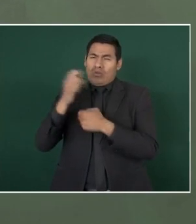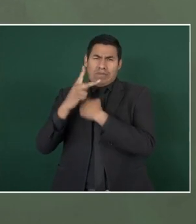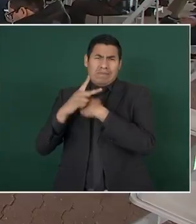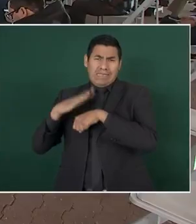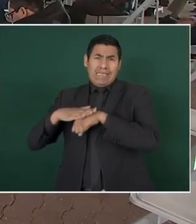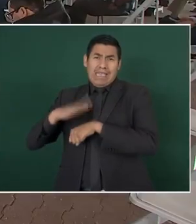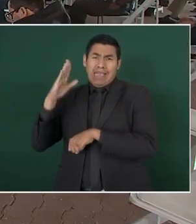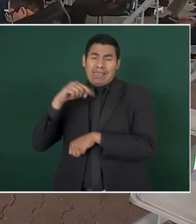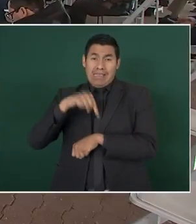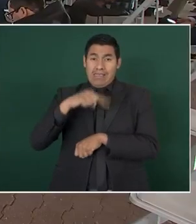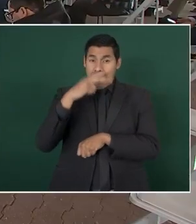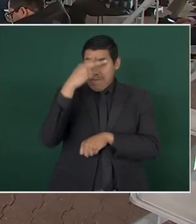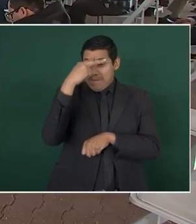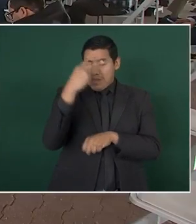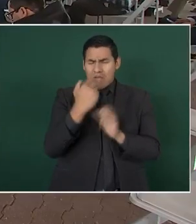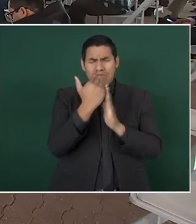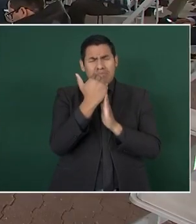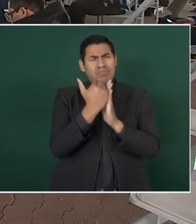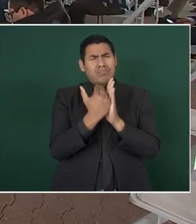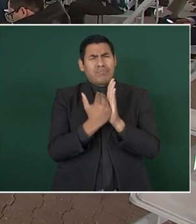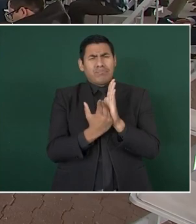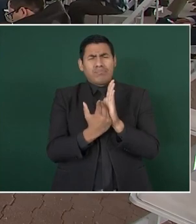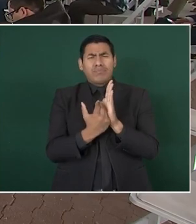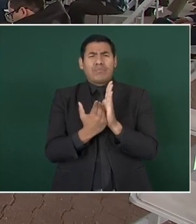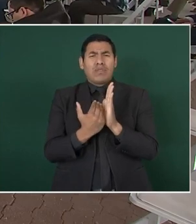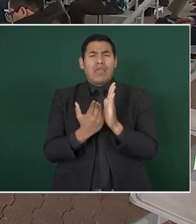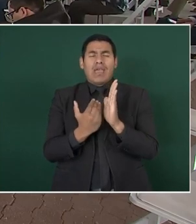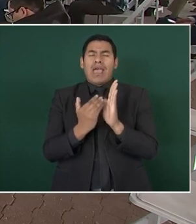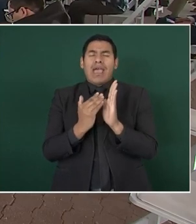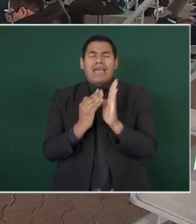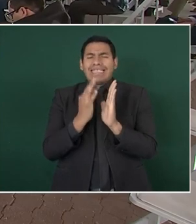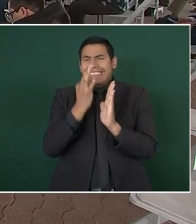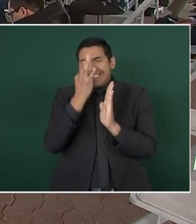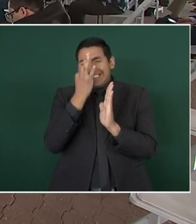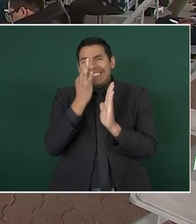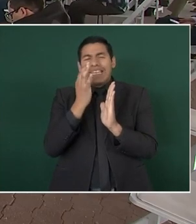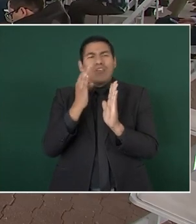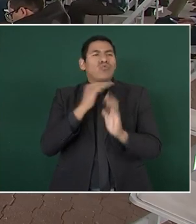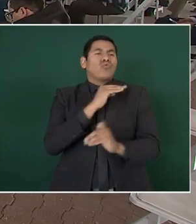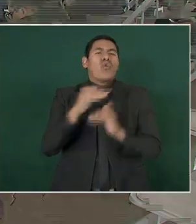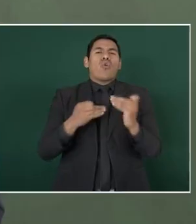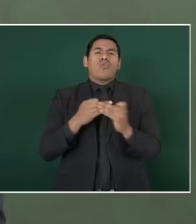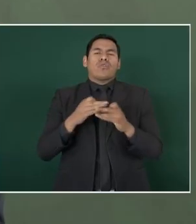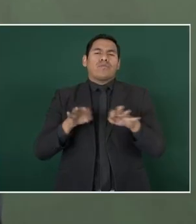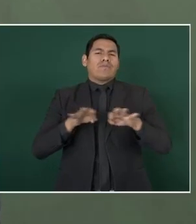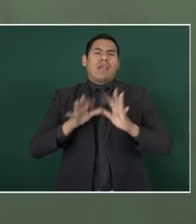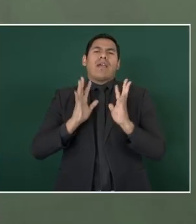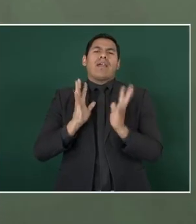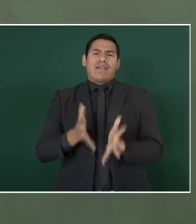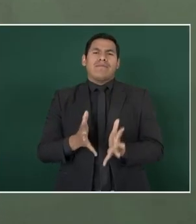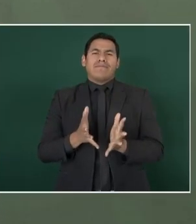Casi estamos en el pleno empleo. Eso no se había visto